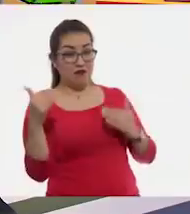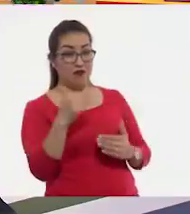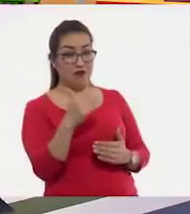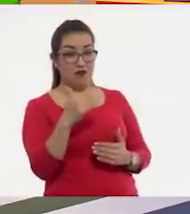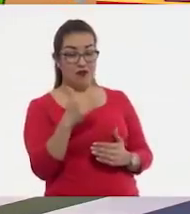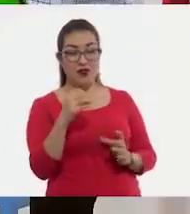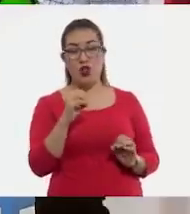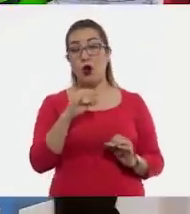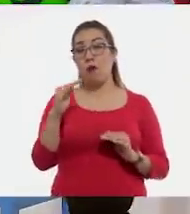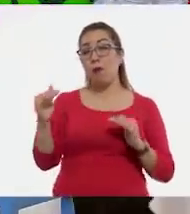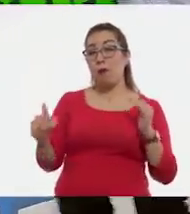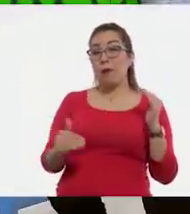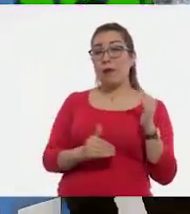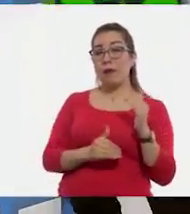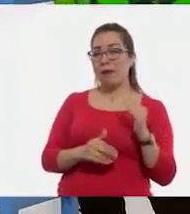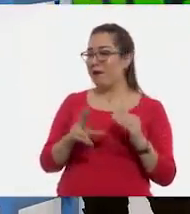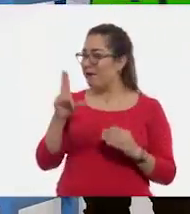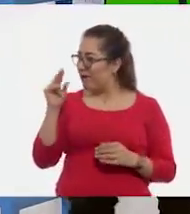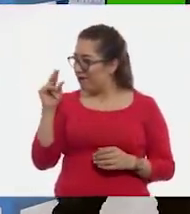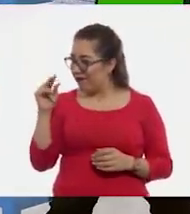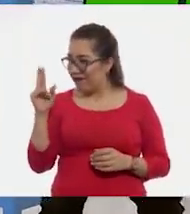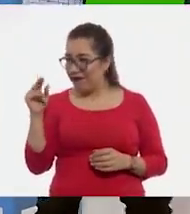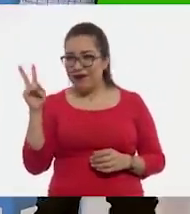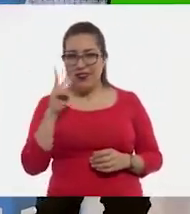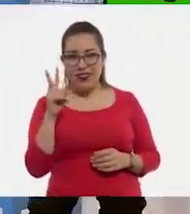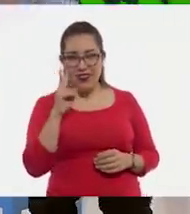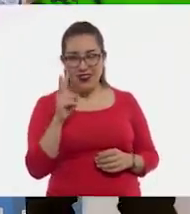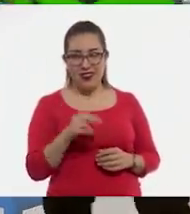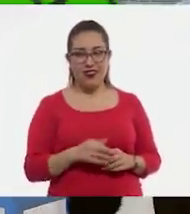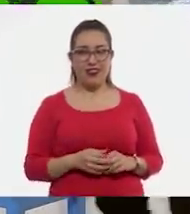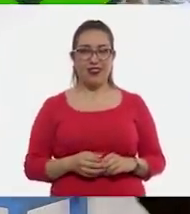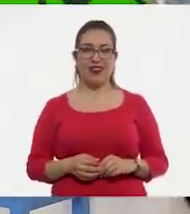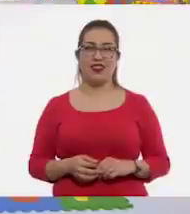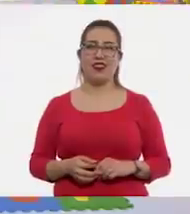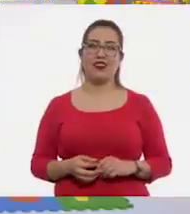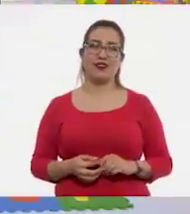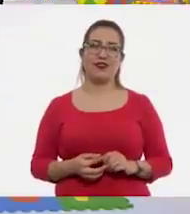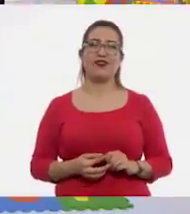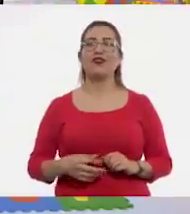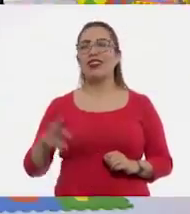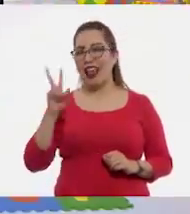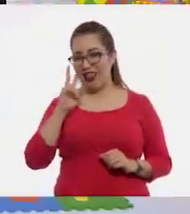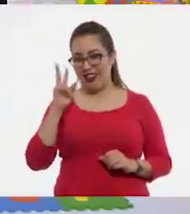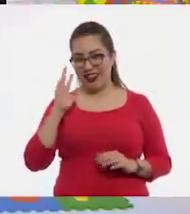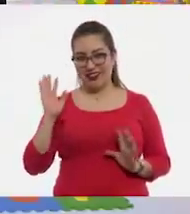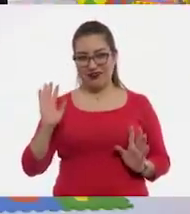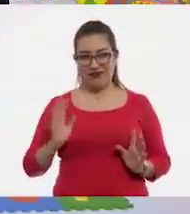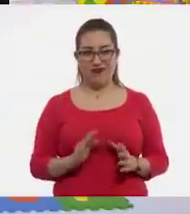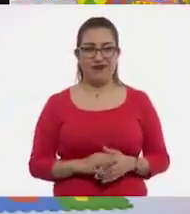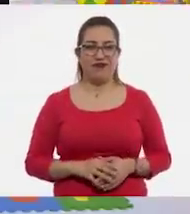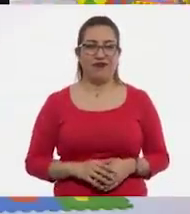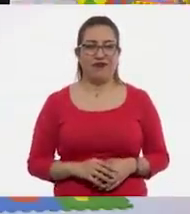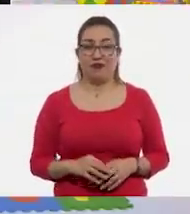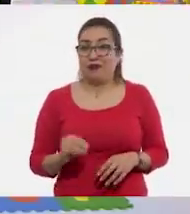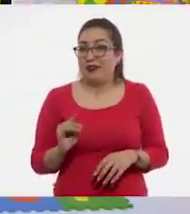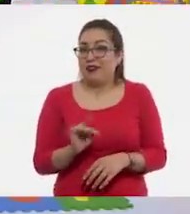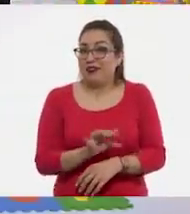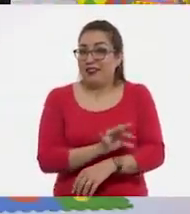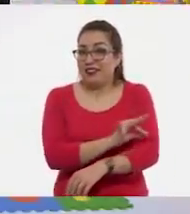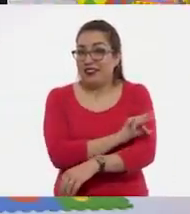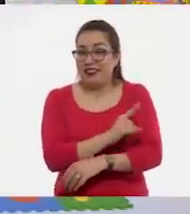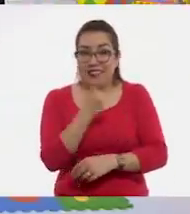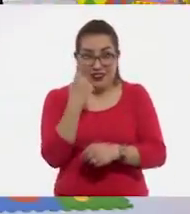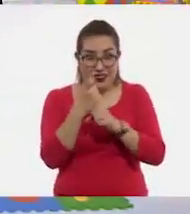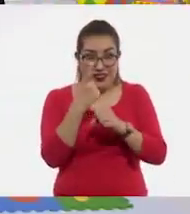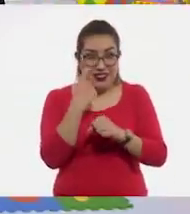¿Sí? Dicen no, que... no. Ah, bueno, también acá dicen que no. Bueno, vamos a ver. Ya no lo hagamos más de emoción. ¡Y viene el